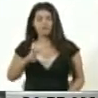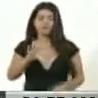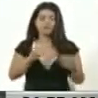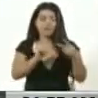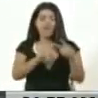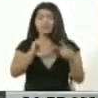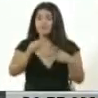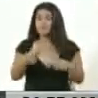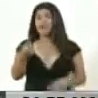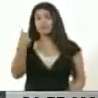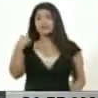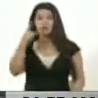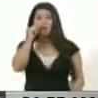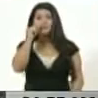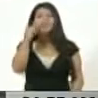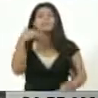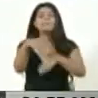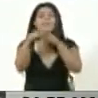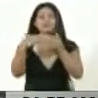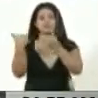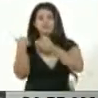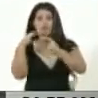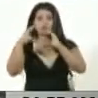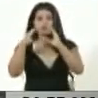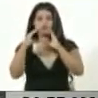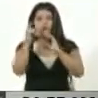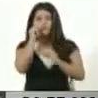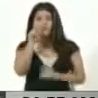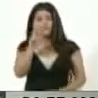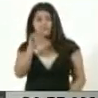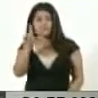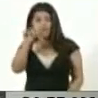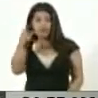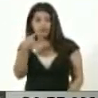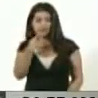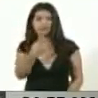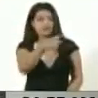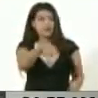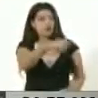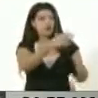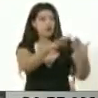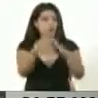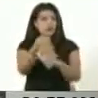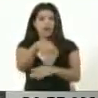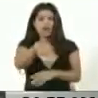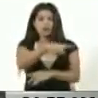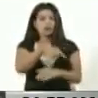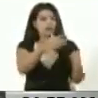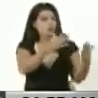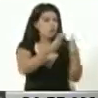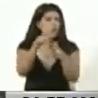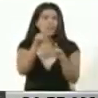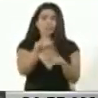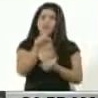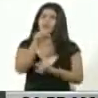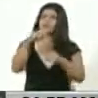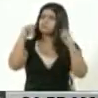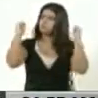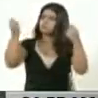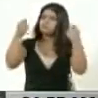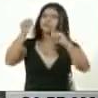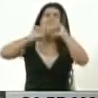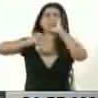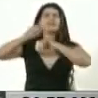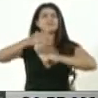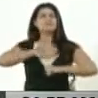que el poder popular activado ya se cohesione alrededor de esta defensa de la patria. Mira,